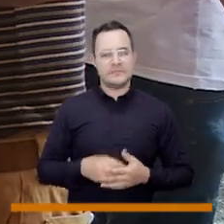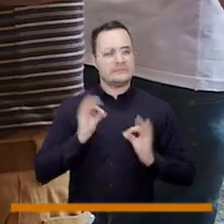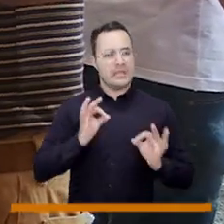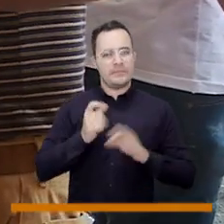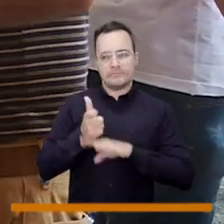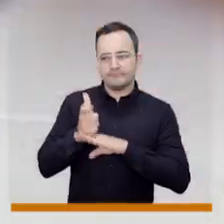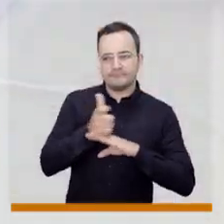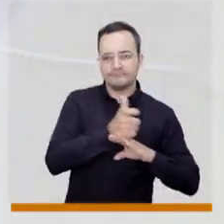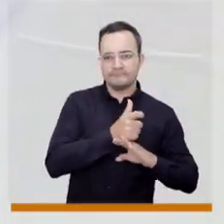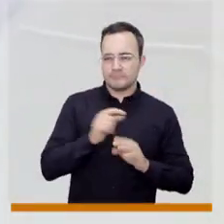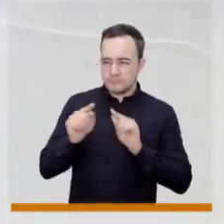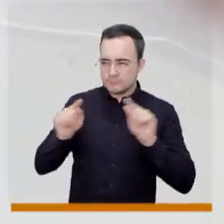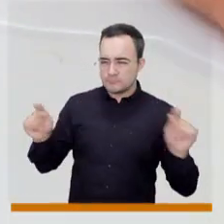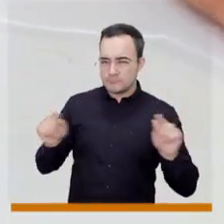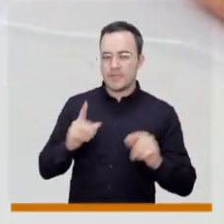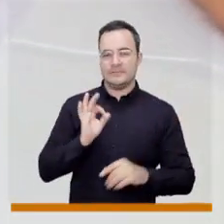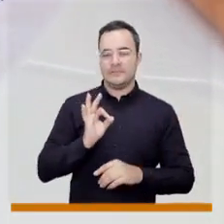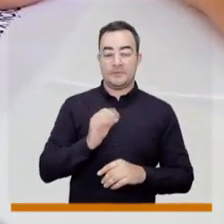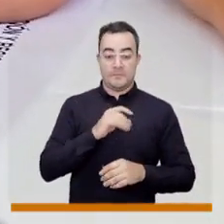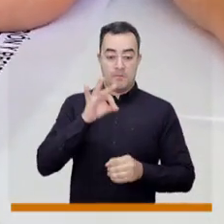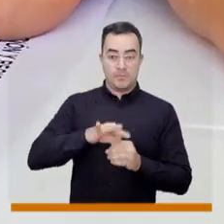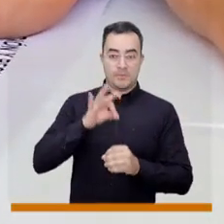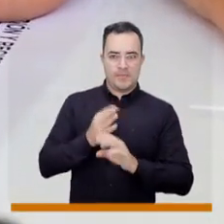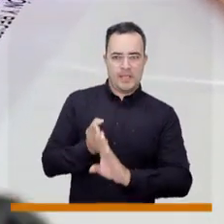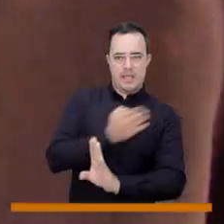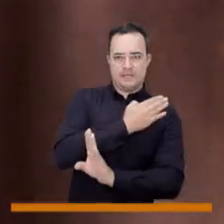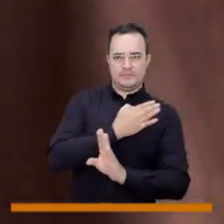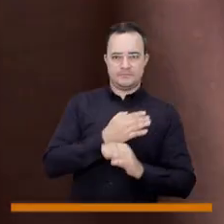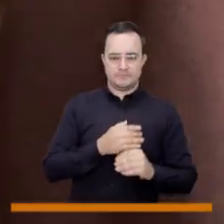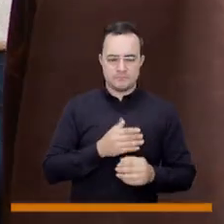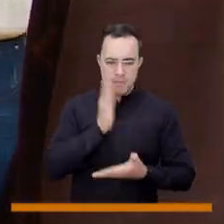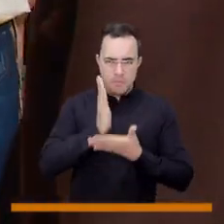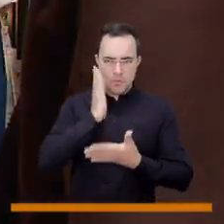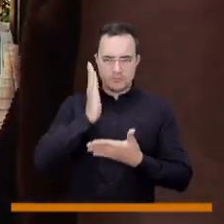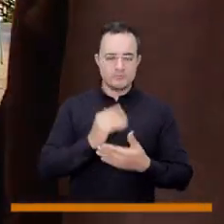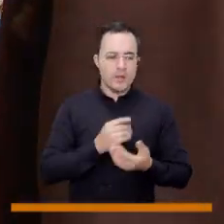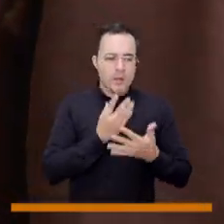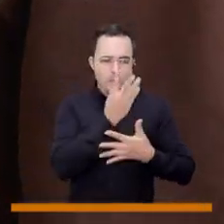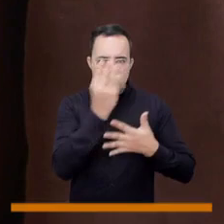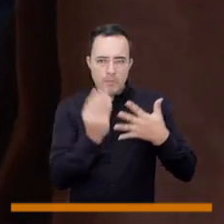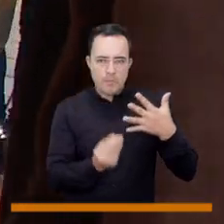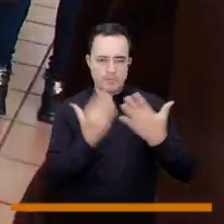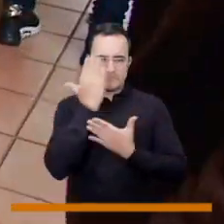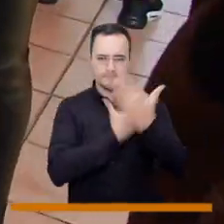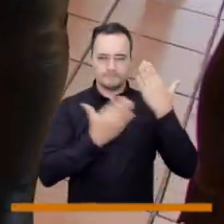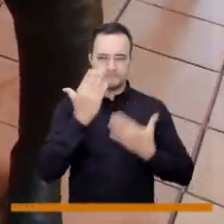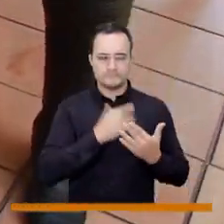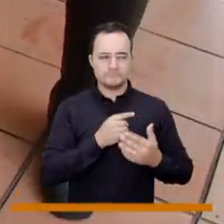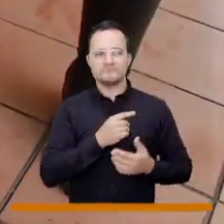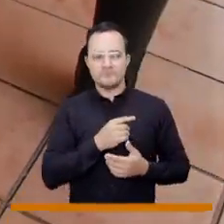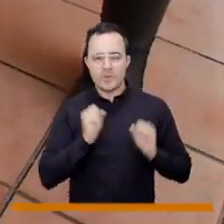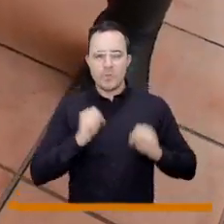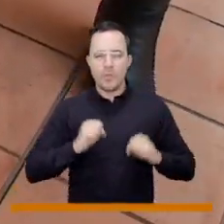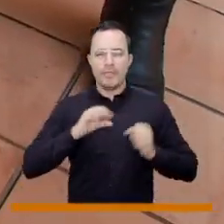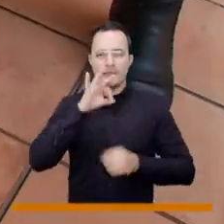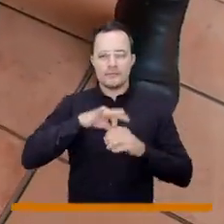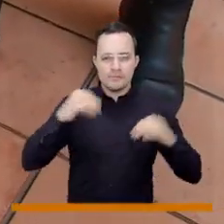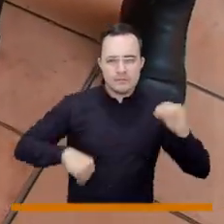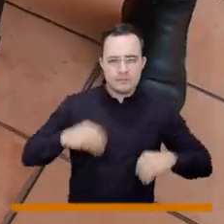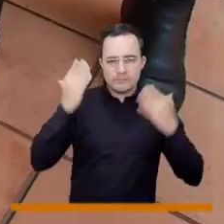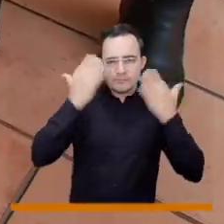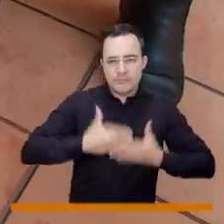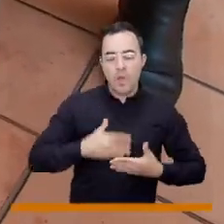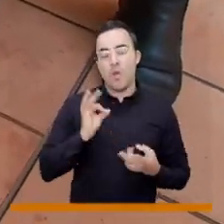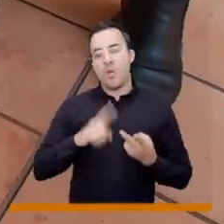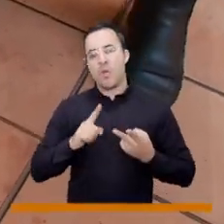y hacemos un corte antes de las elecciones donde revisamos cinco categorías en fraude electoral y cinco categorías